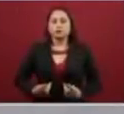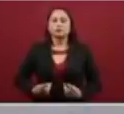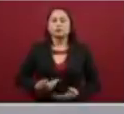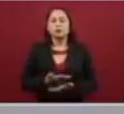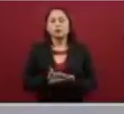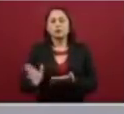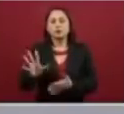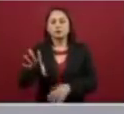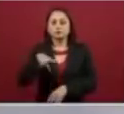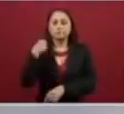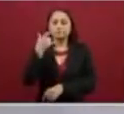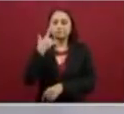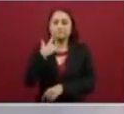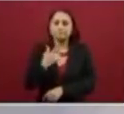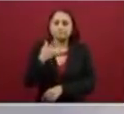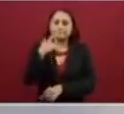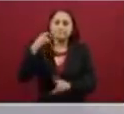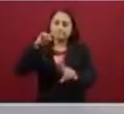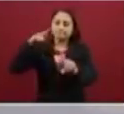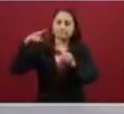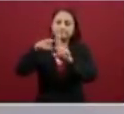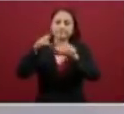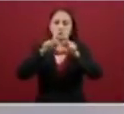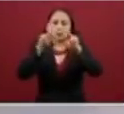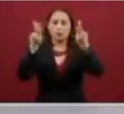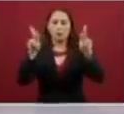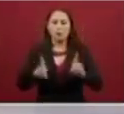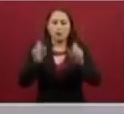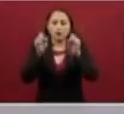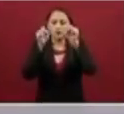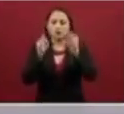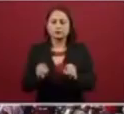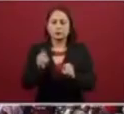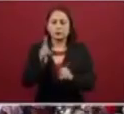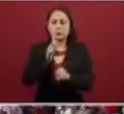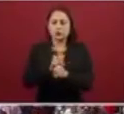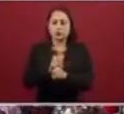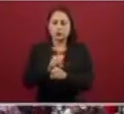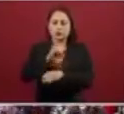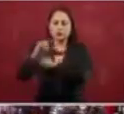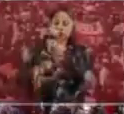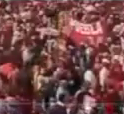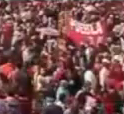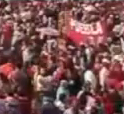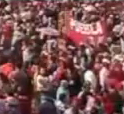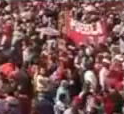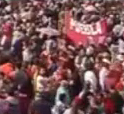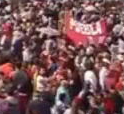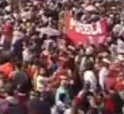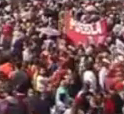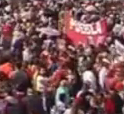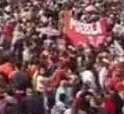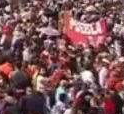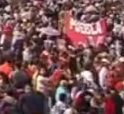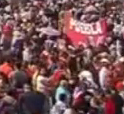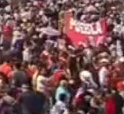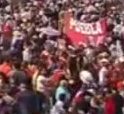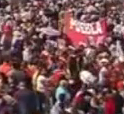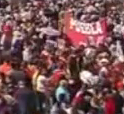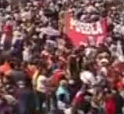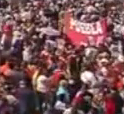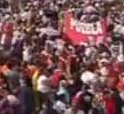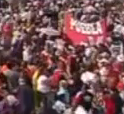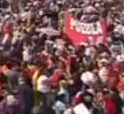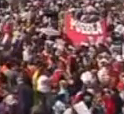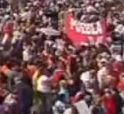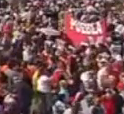la paz y la seguridad internacionales. Hemos establecido una